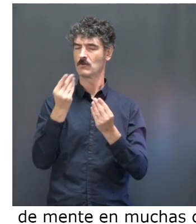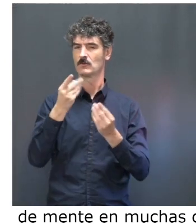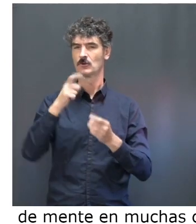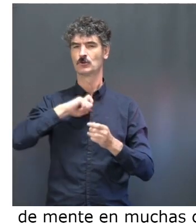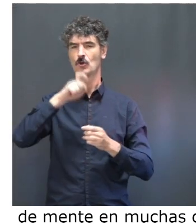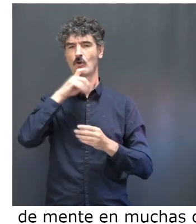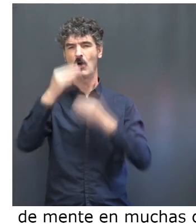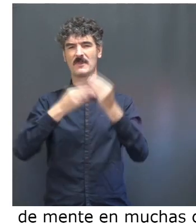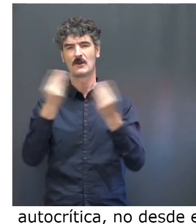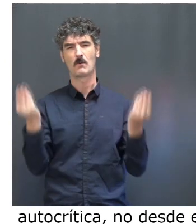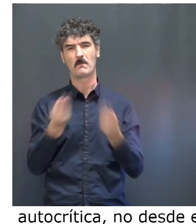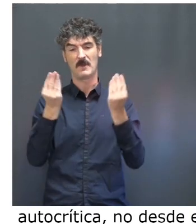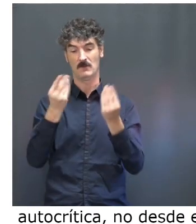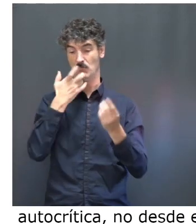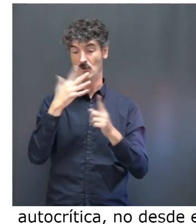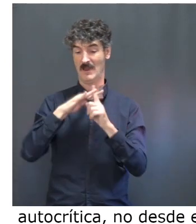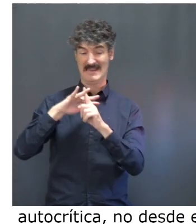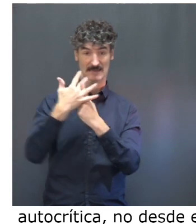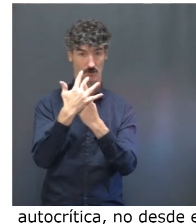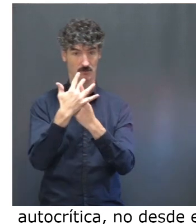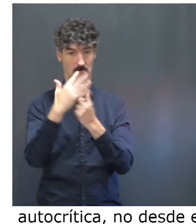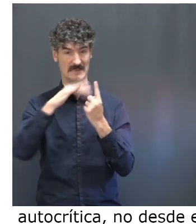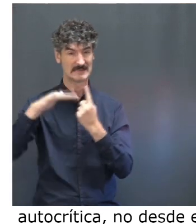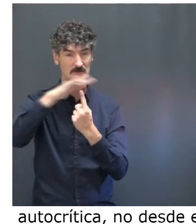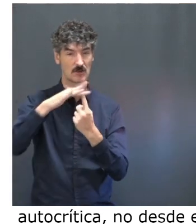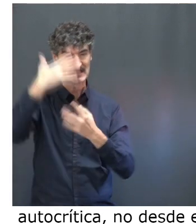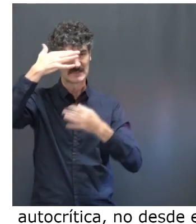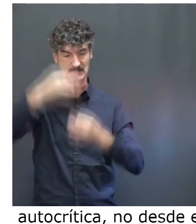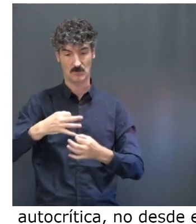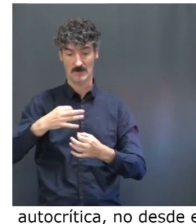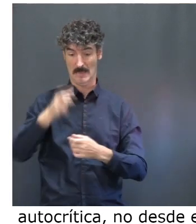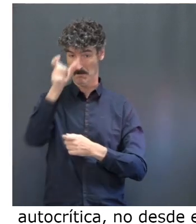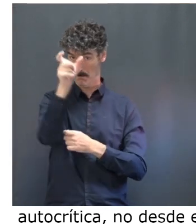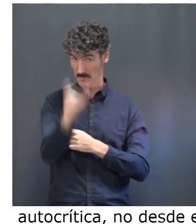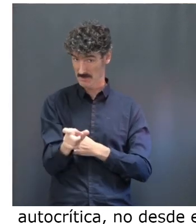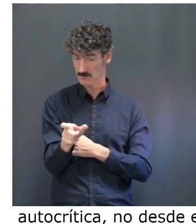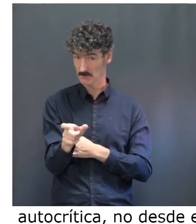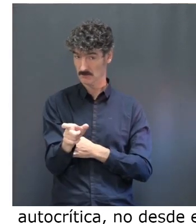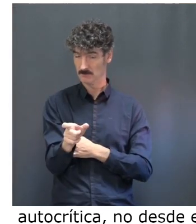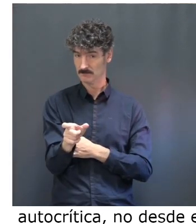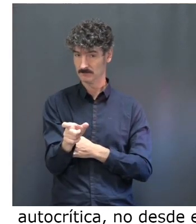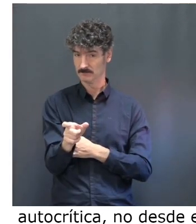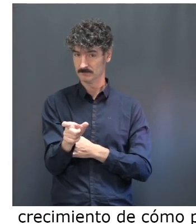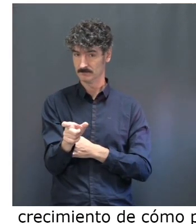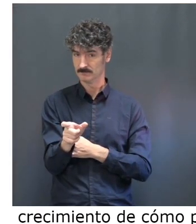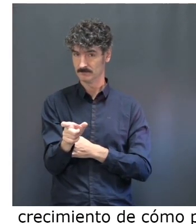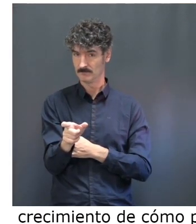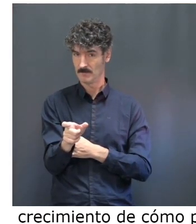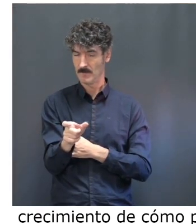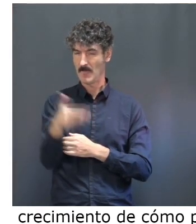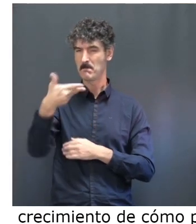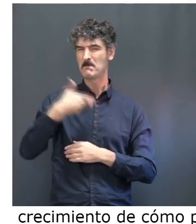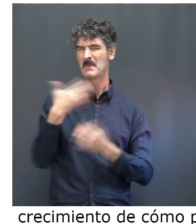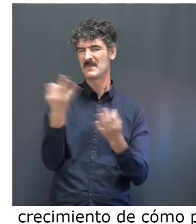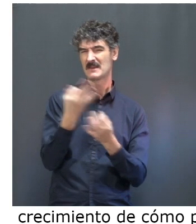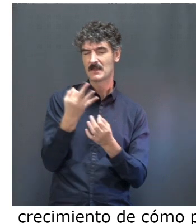¿no? Si tú estás en un entorno seguro, muchas veces la propia persona te va a pedir o a